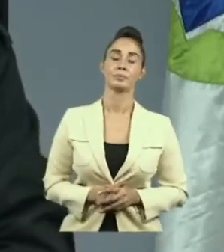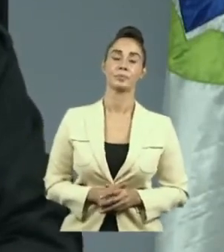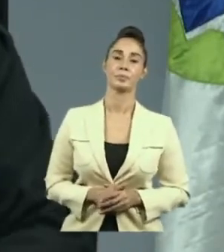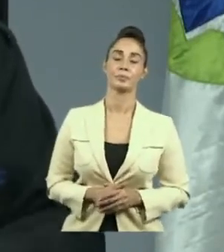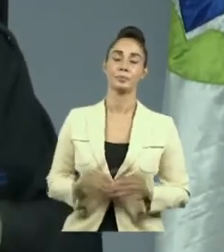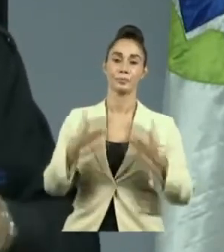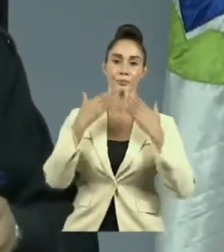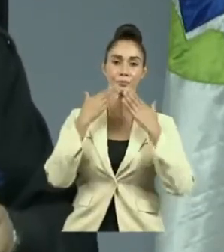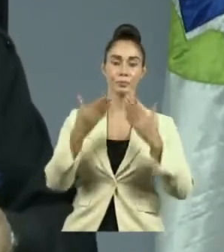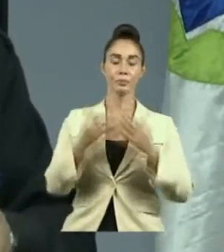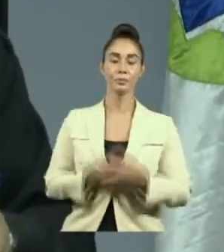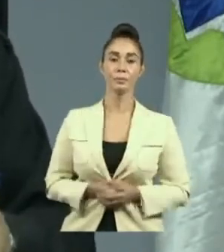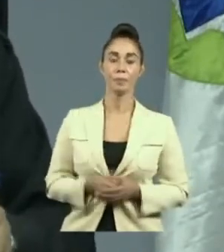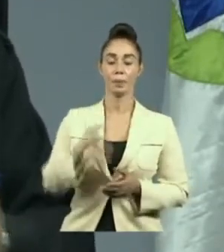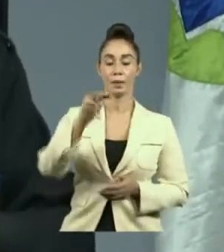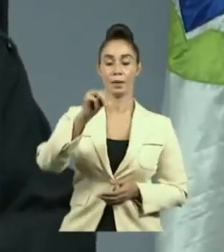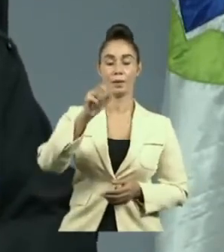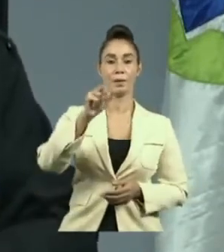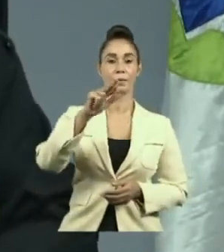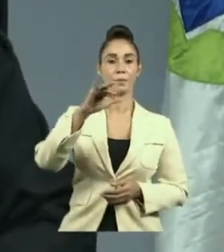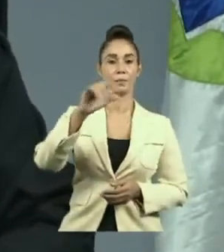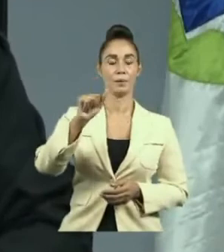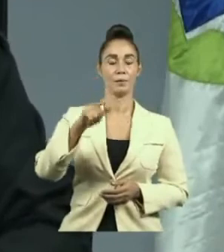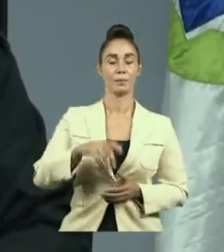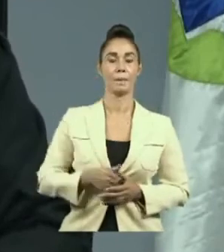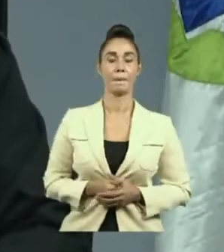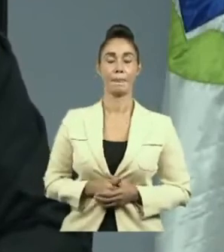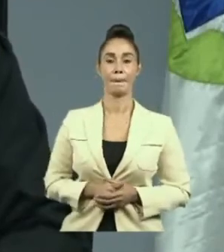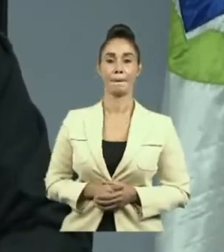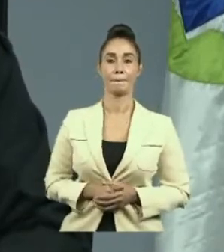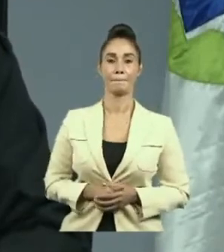gracias ministro maría teresa moral por favor